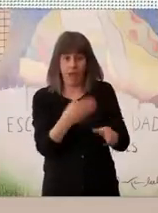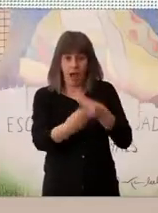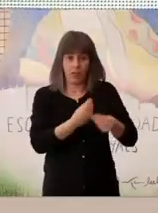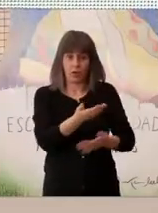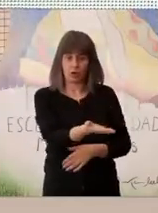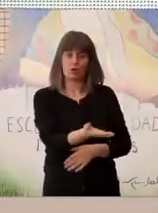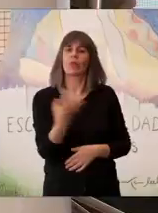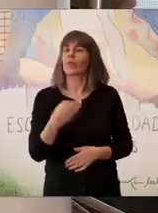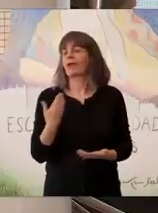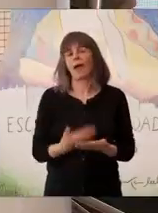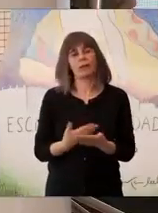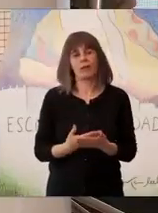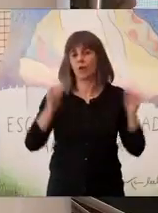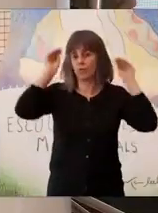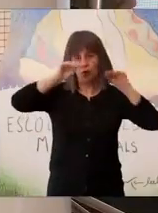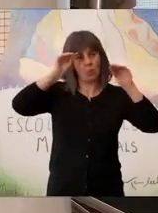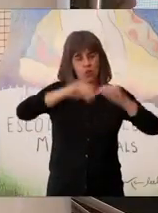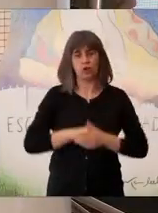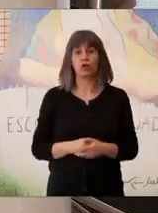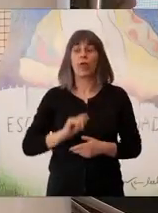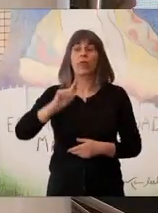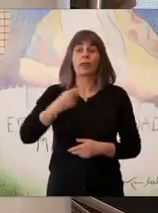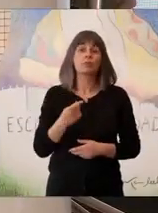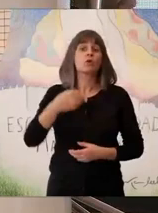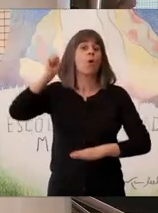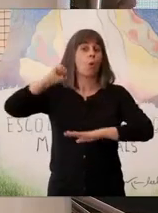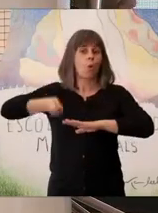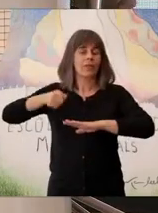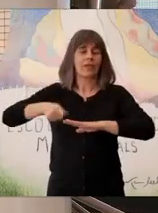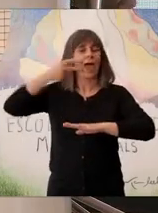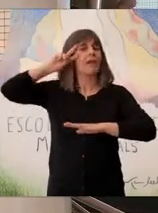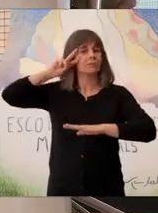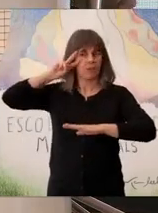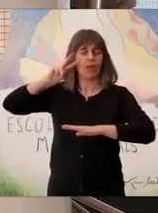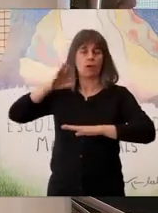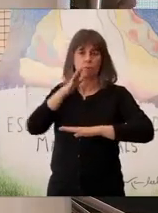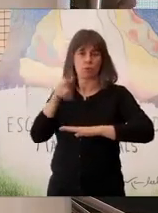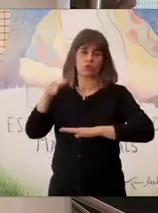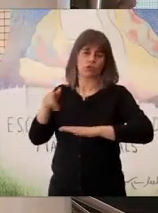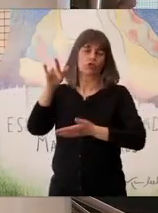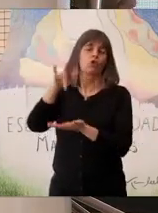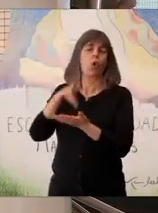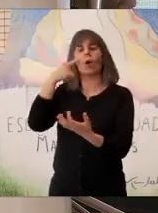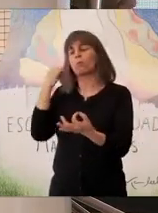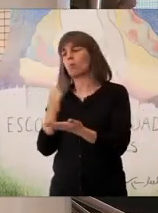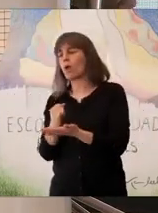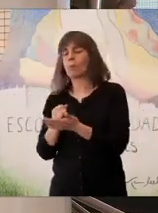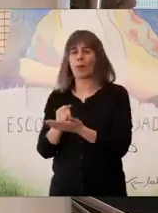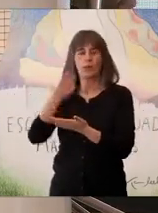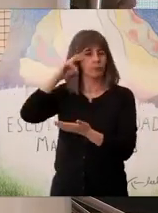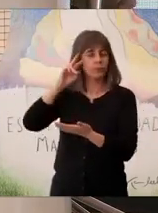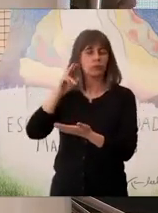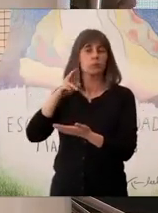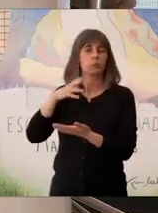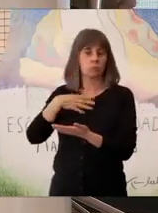vamos a garantizarlo en la formación. Que luego es un juez especializado porque ha hecho una prueba de especialización que se ha convocado por el Consejo, pues, como dicen los